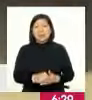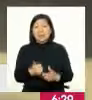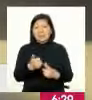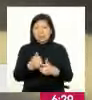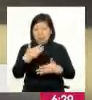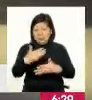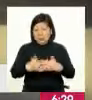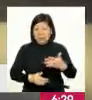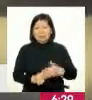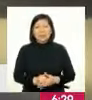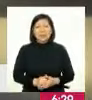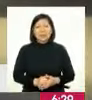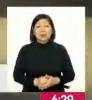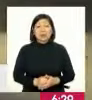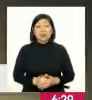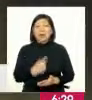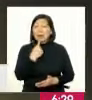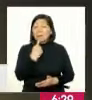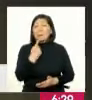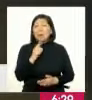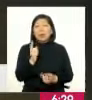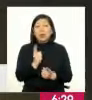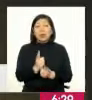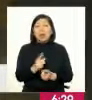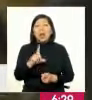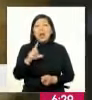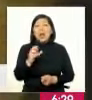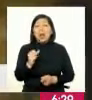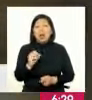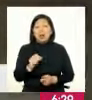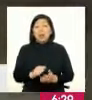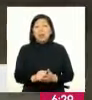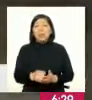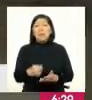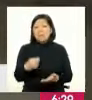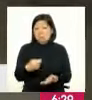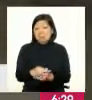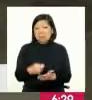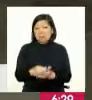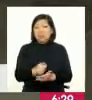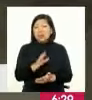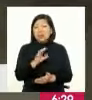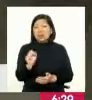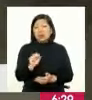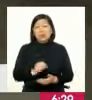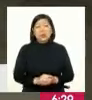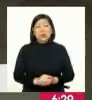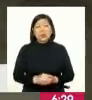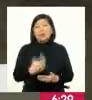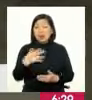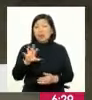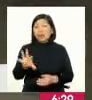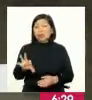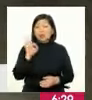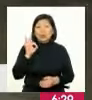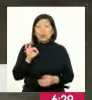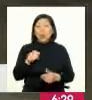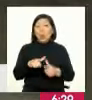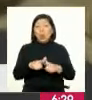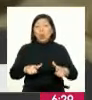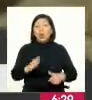animalista Walter Chalco hizo una campaña para encontrar a Lalo, ofreciendo una recompensa de 500 soles y fue hallado en la zona de Boca